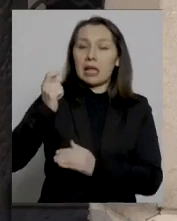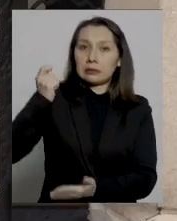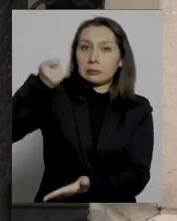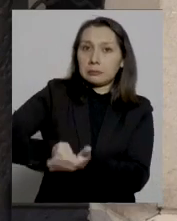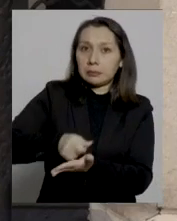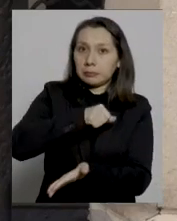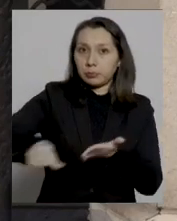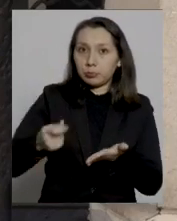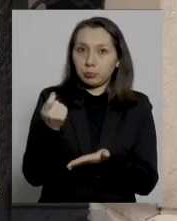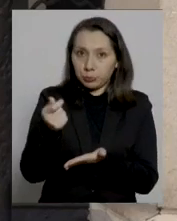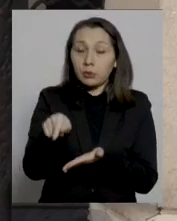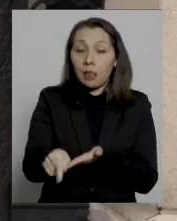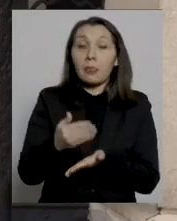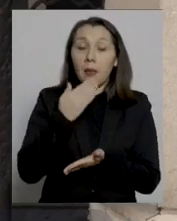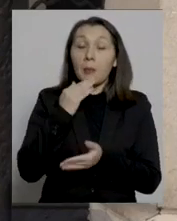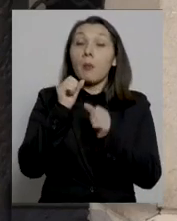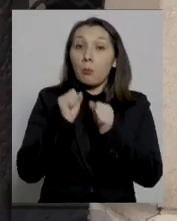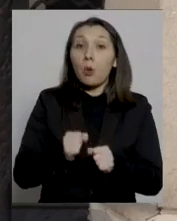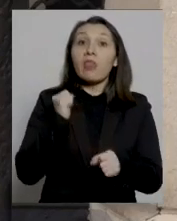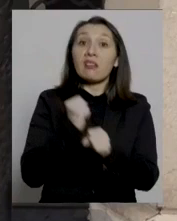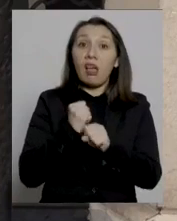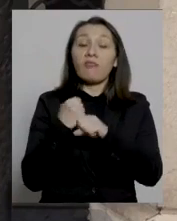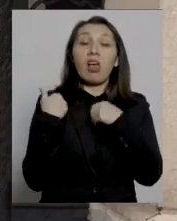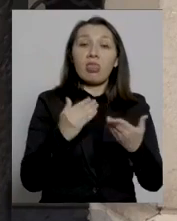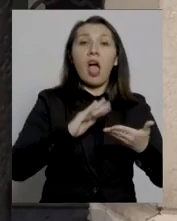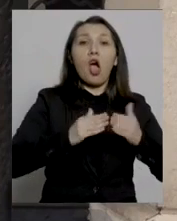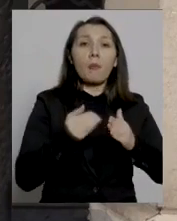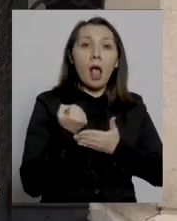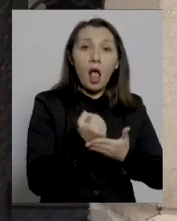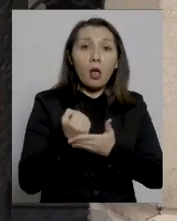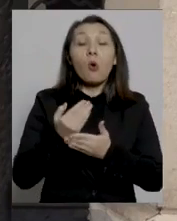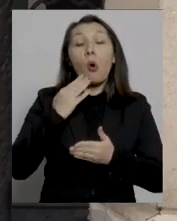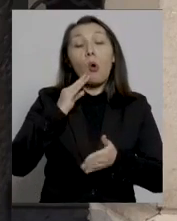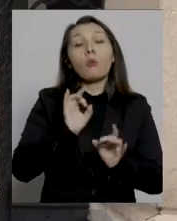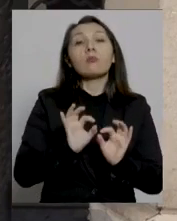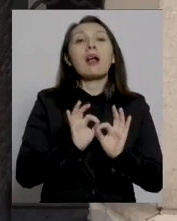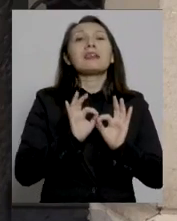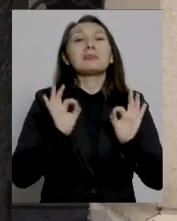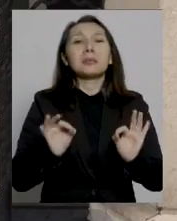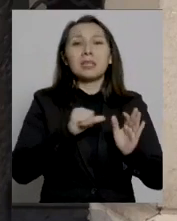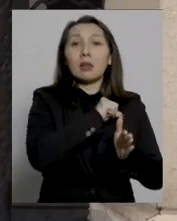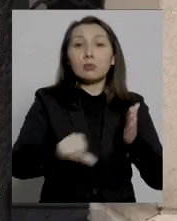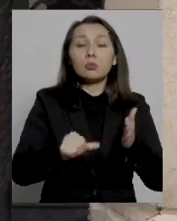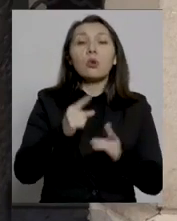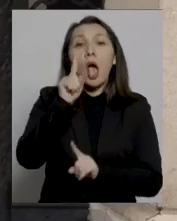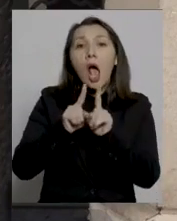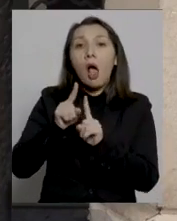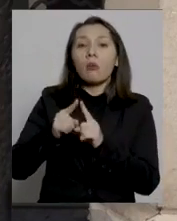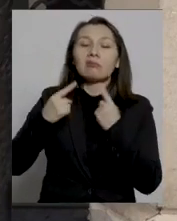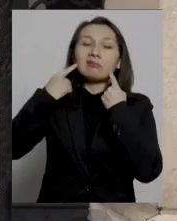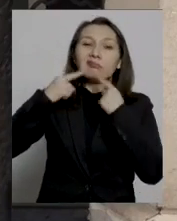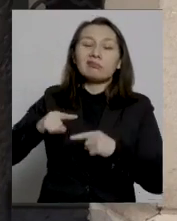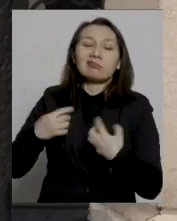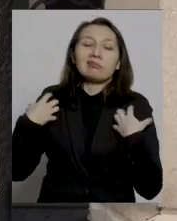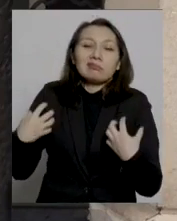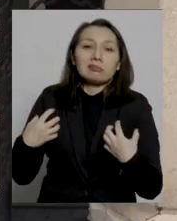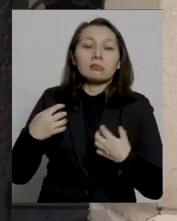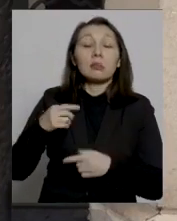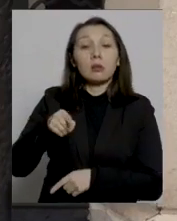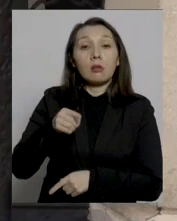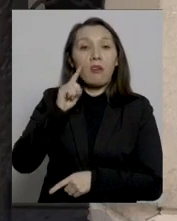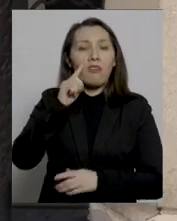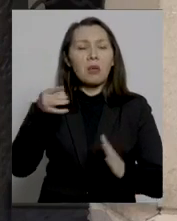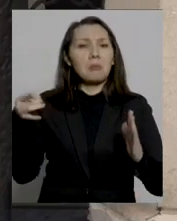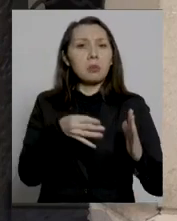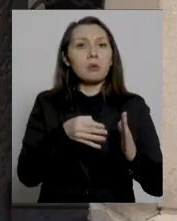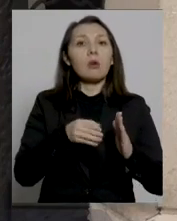y también la posibilidad de trabajo comunitario y sanciones especiales para quienes cometan actos irresponsables que